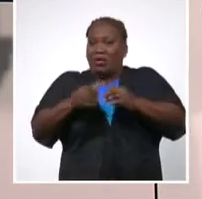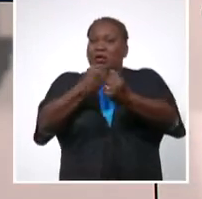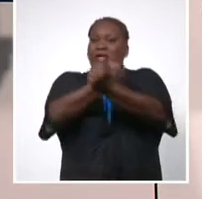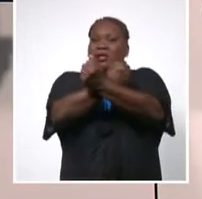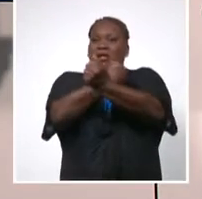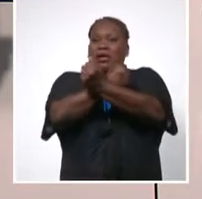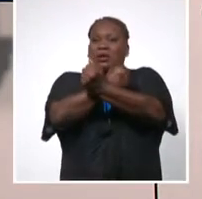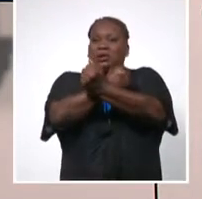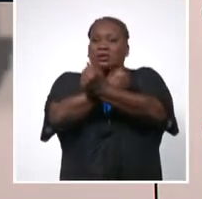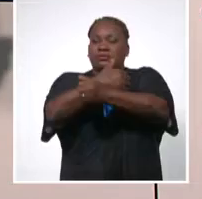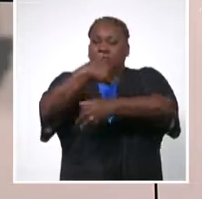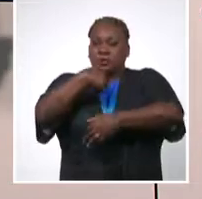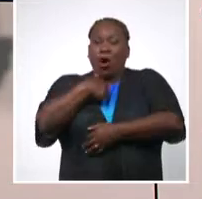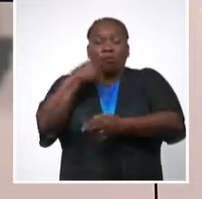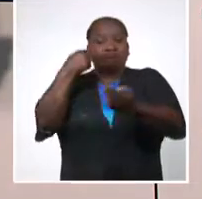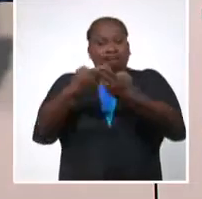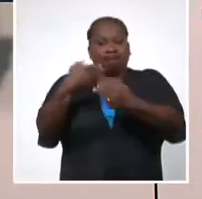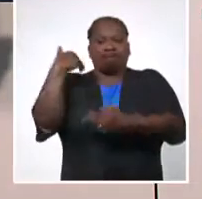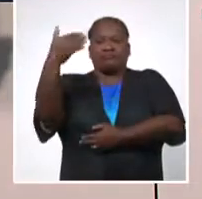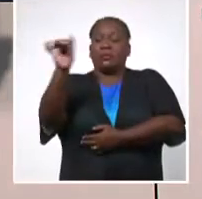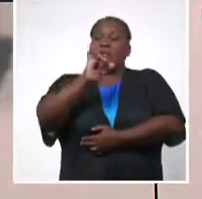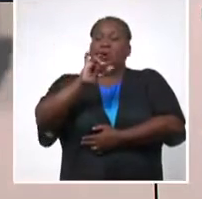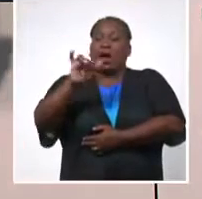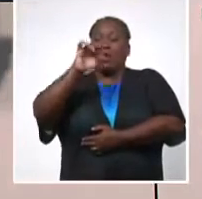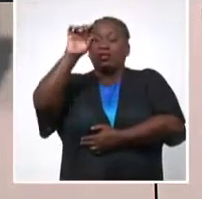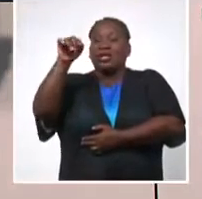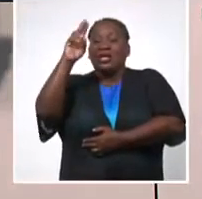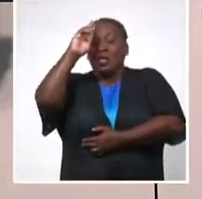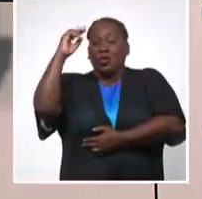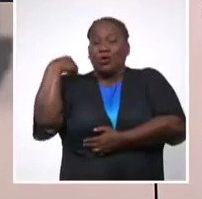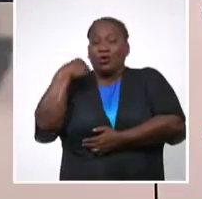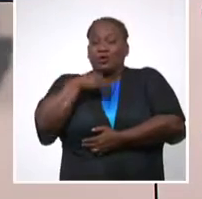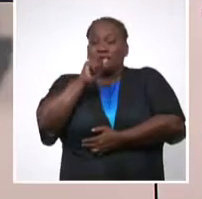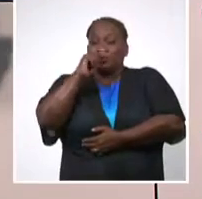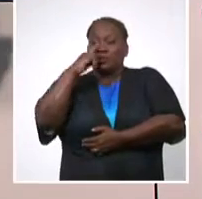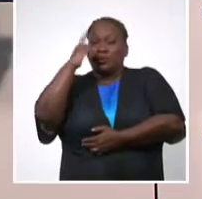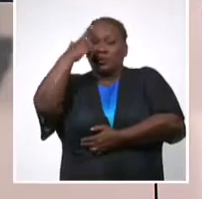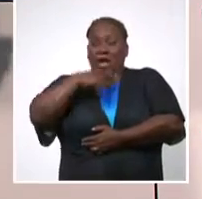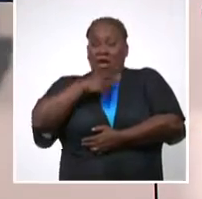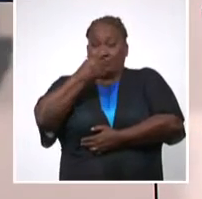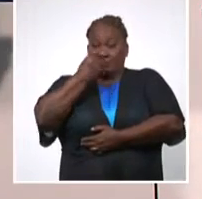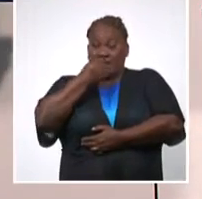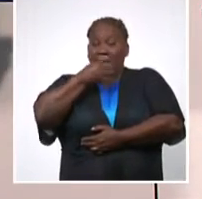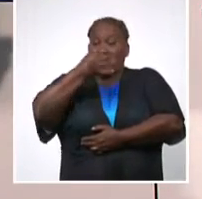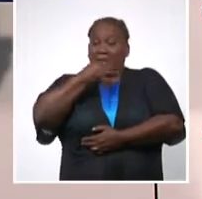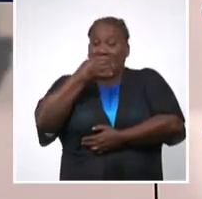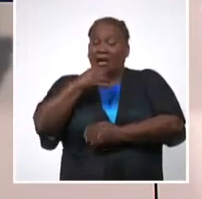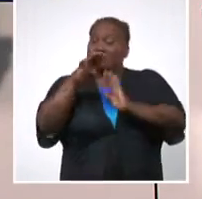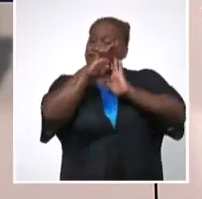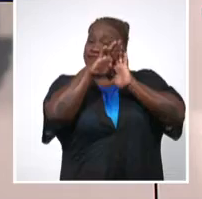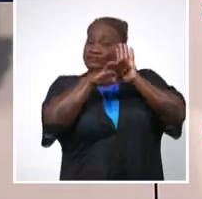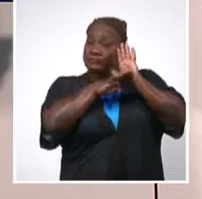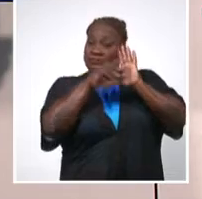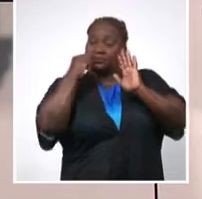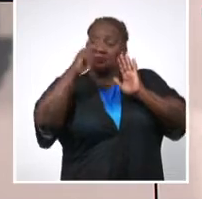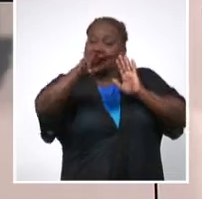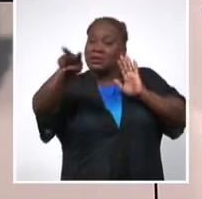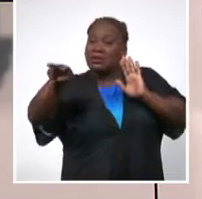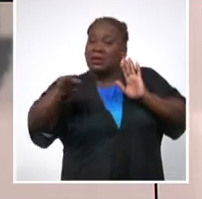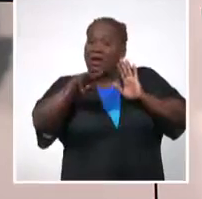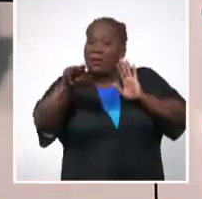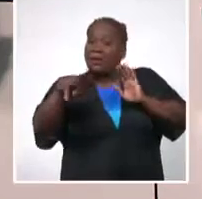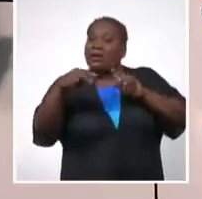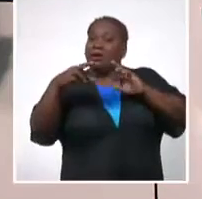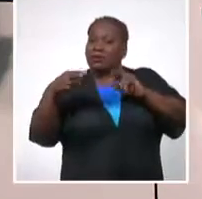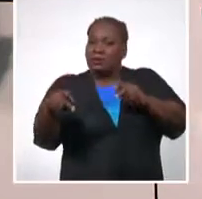gente. Soy optimista como Durán cuando explicó que cada medida se observa por el camino para recolocar los asuntos que